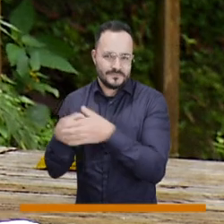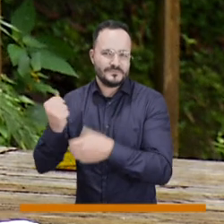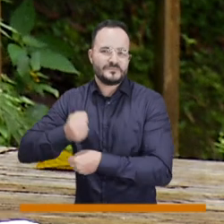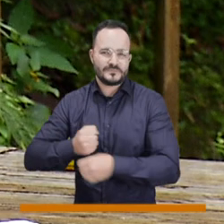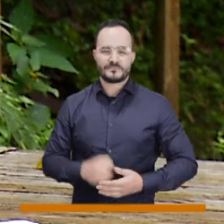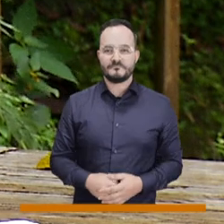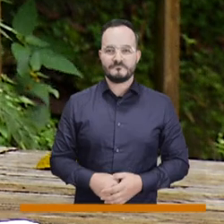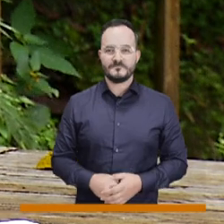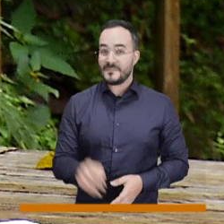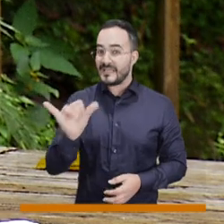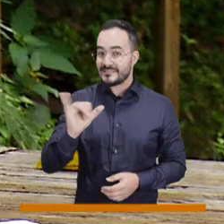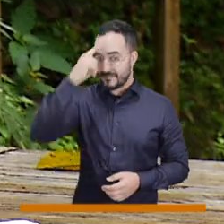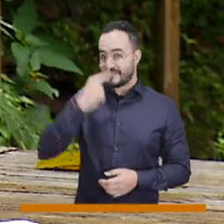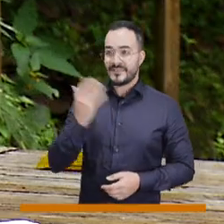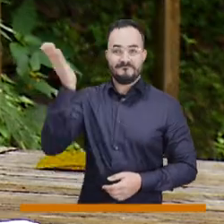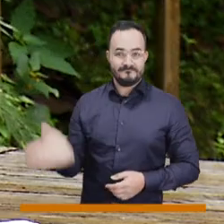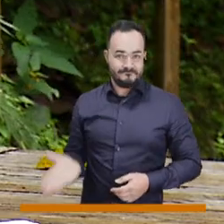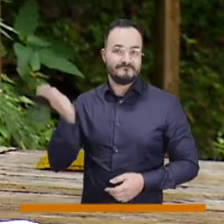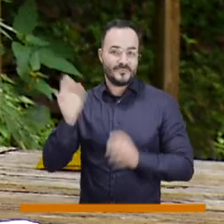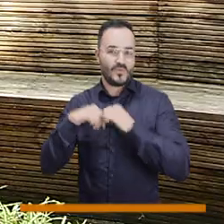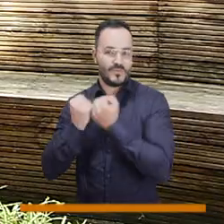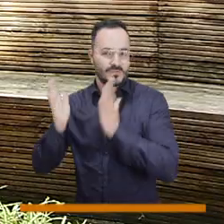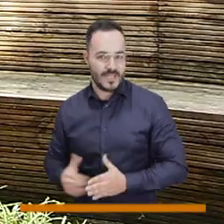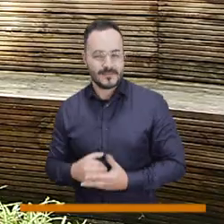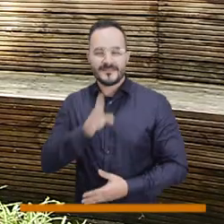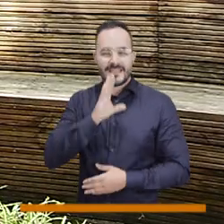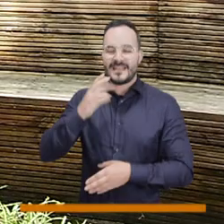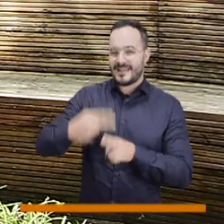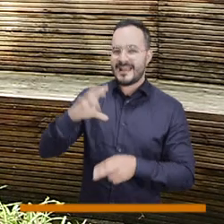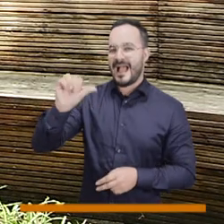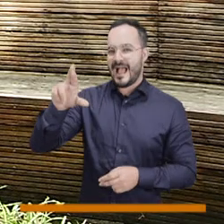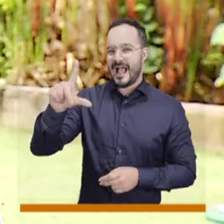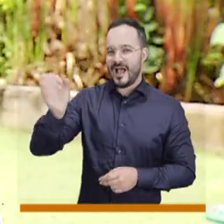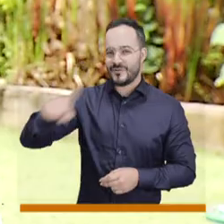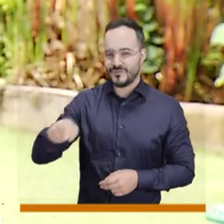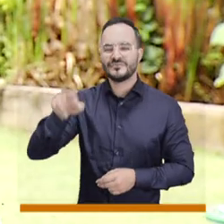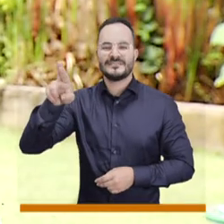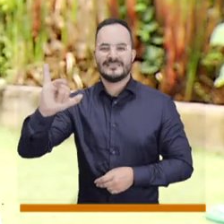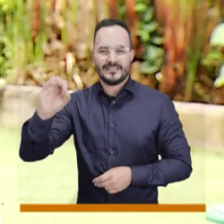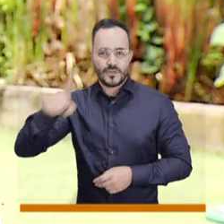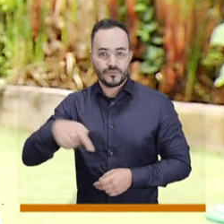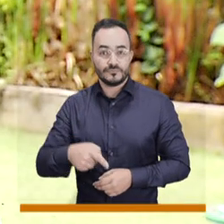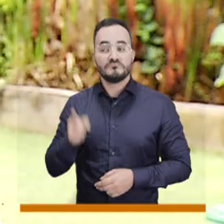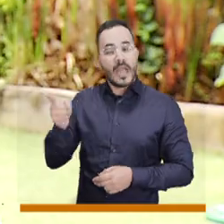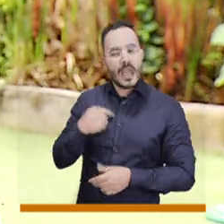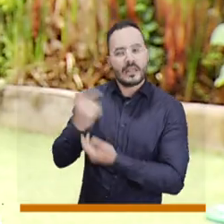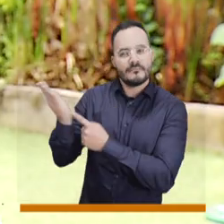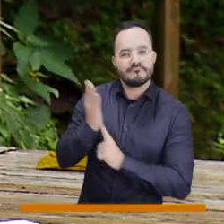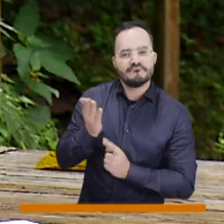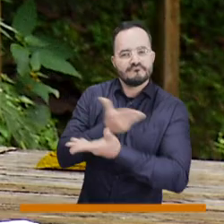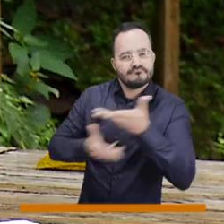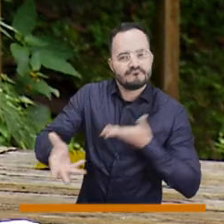Este es el perfil que corresponde a nuestro concejal anfitrión del día de hoy, Carlos Ríos, y que nos permite además comprender también los